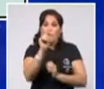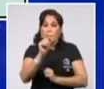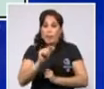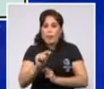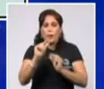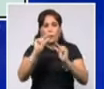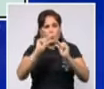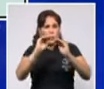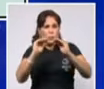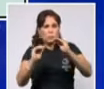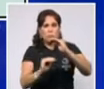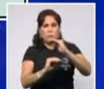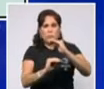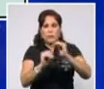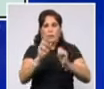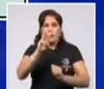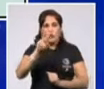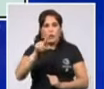disminuye su tasa a